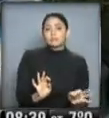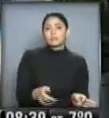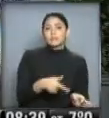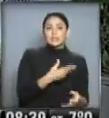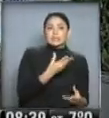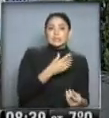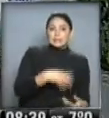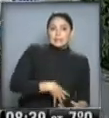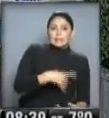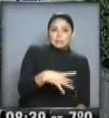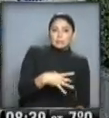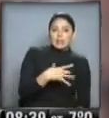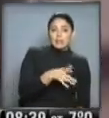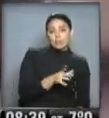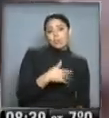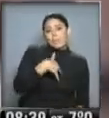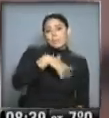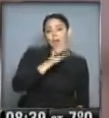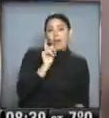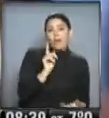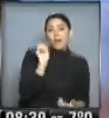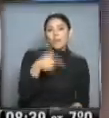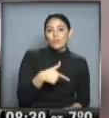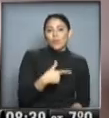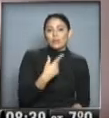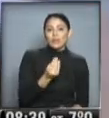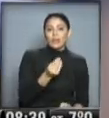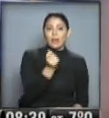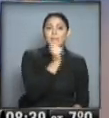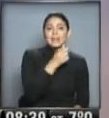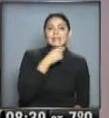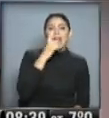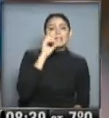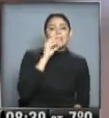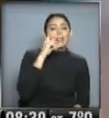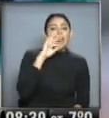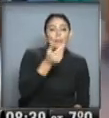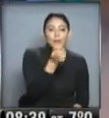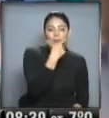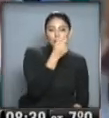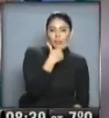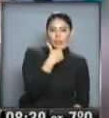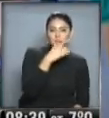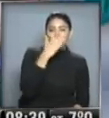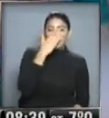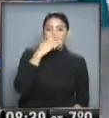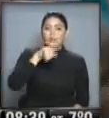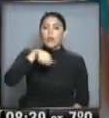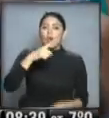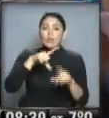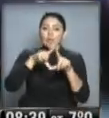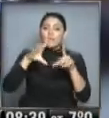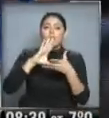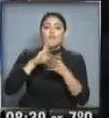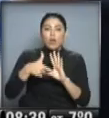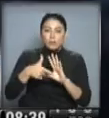miedo al embarazo que es el miedo más frecuente en los en los adolescentes utilizan esto y cada vez menos el digamos el